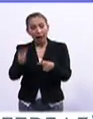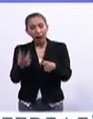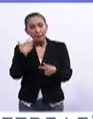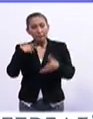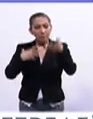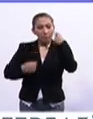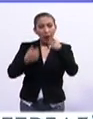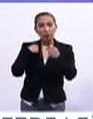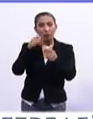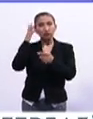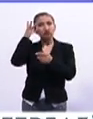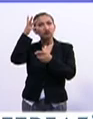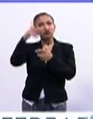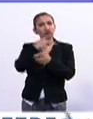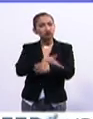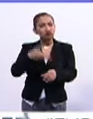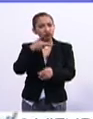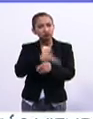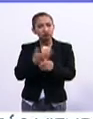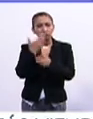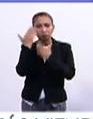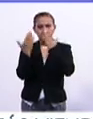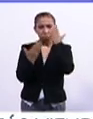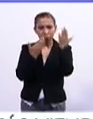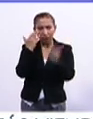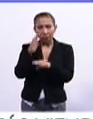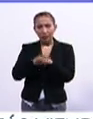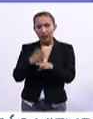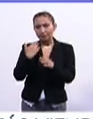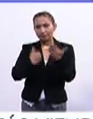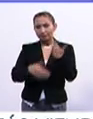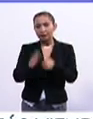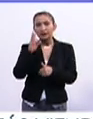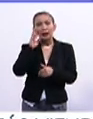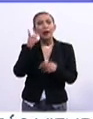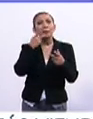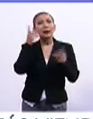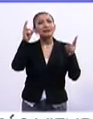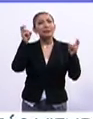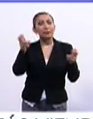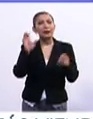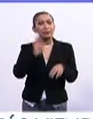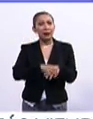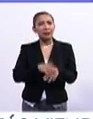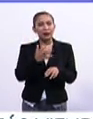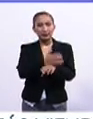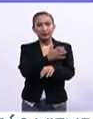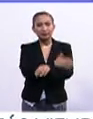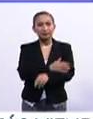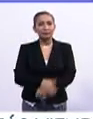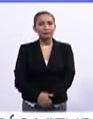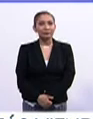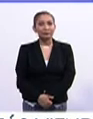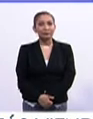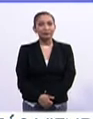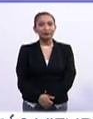desarrollar un proyecto, un proceso académico más exitoso. Vamos a hablar sobre este tema y más. Acompáñanos.